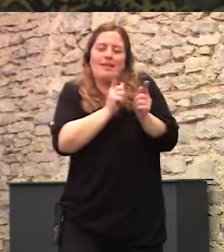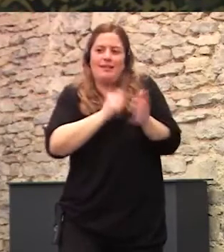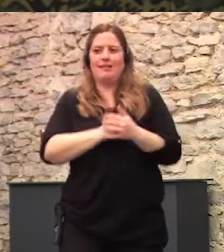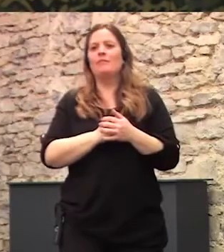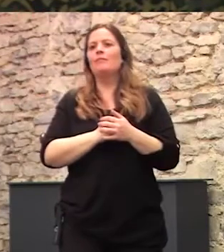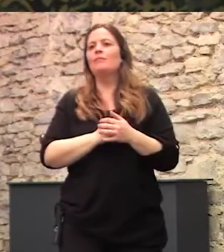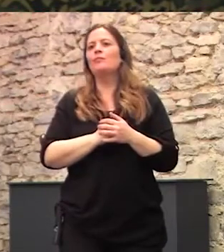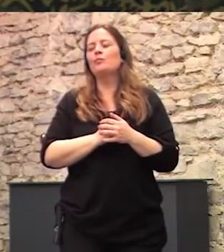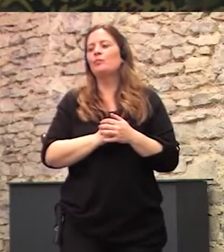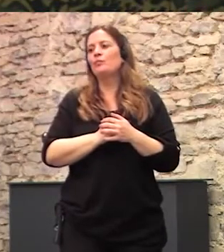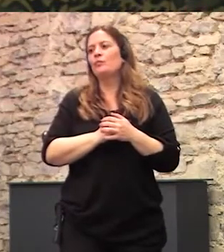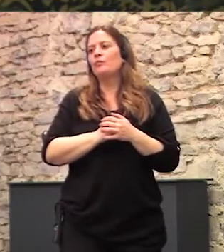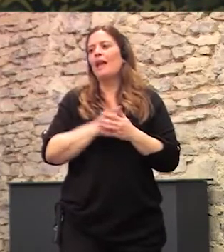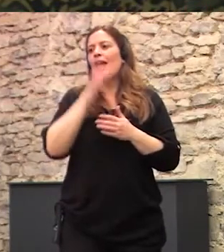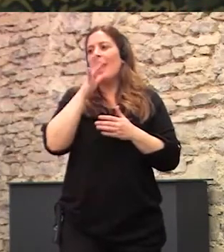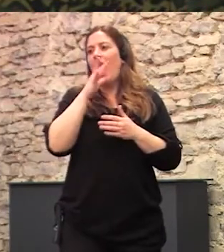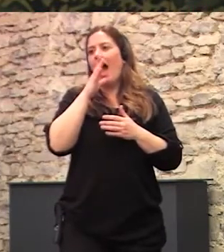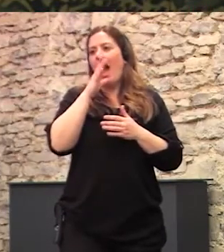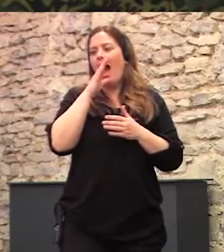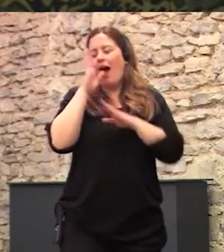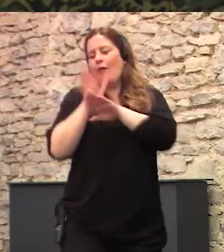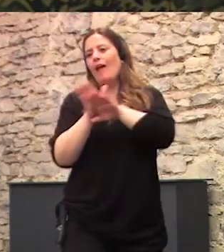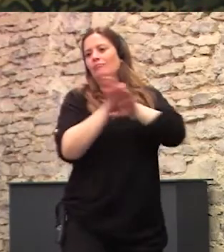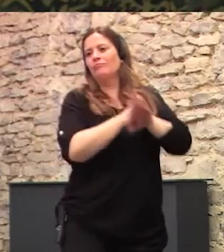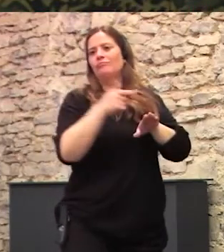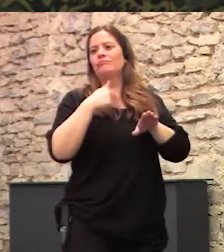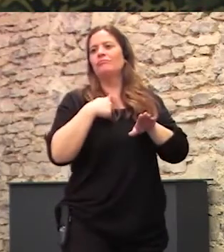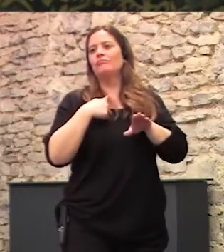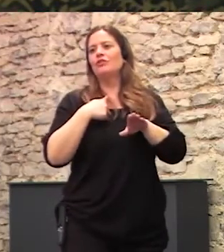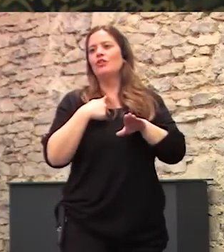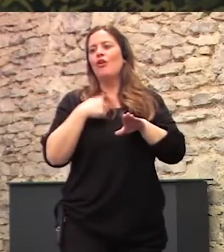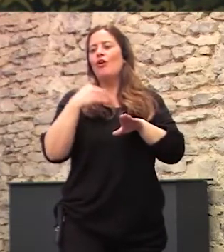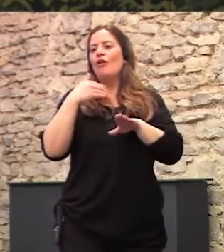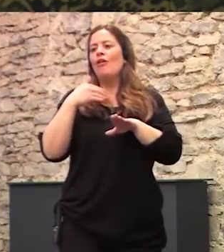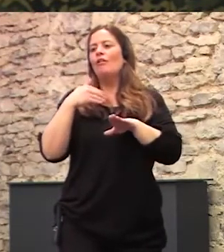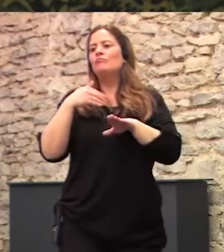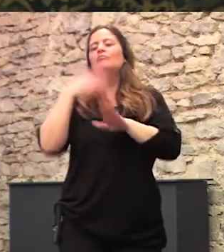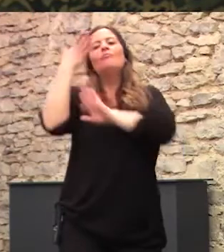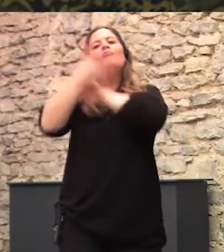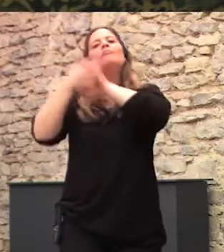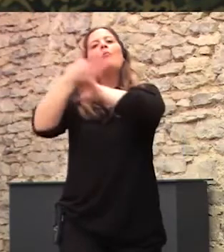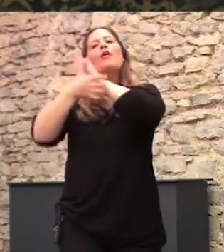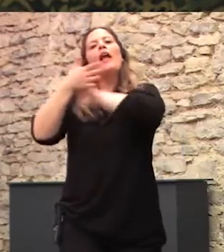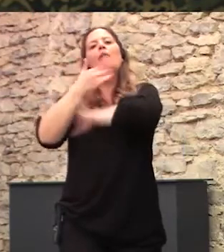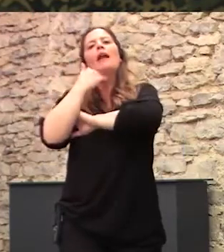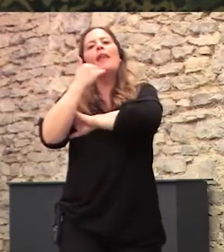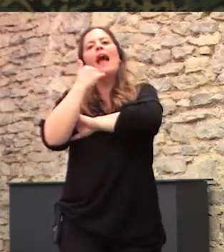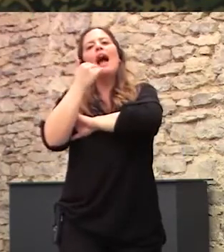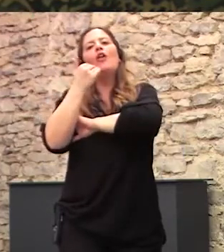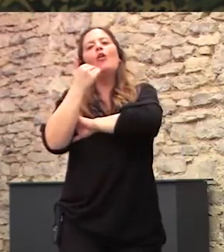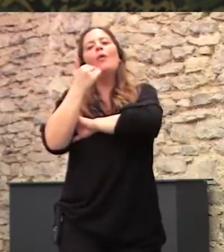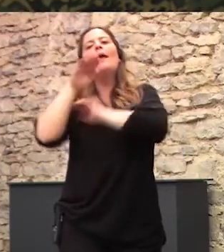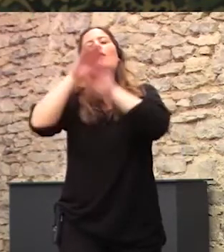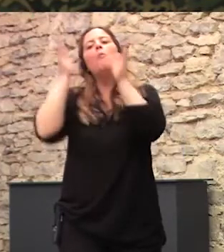a hablar de más bien de algo más interno al mundo islámico, entendiendo el mundo islámico